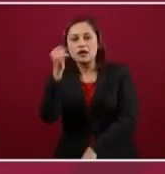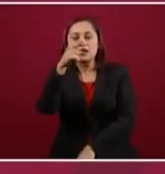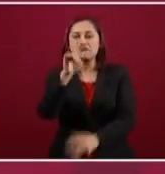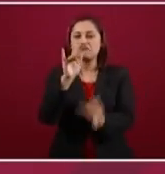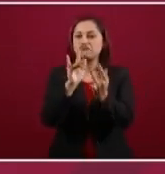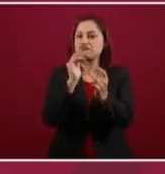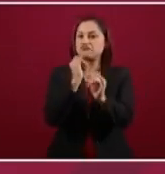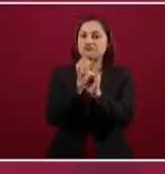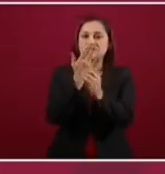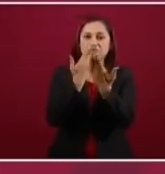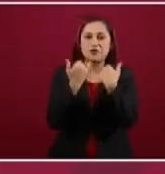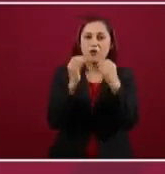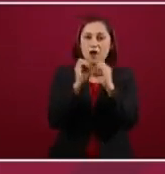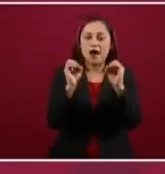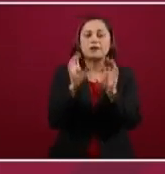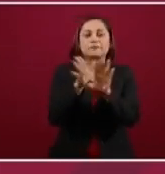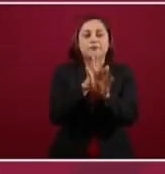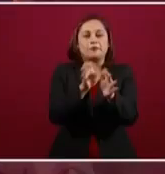gira